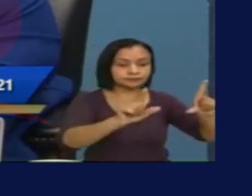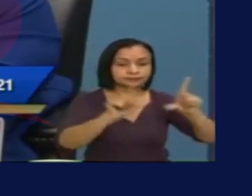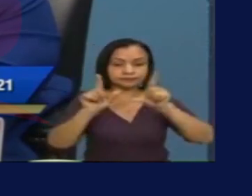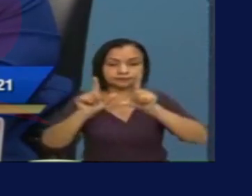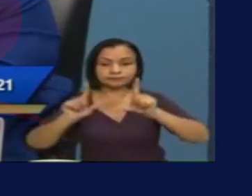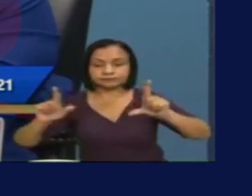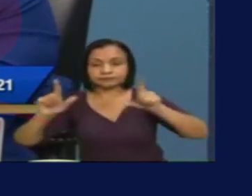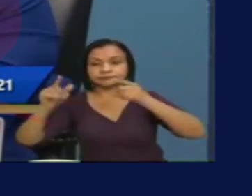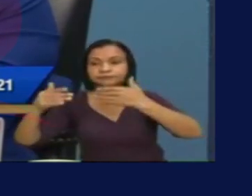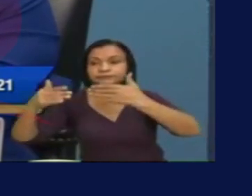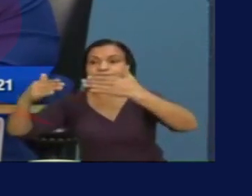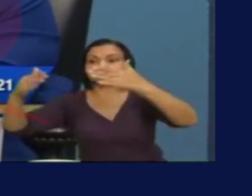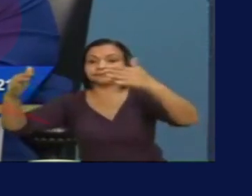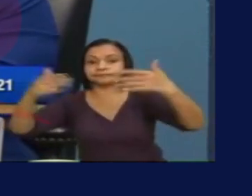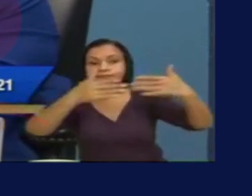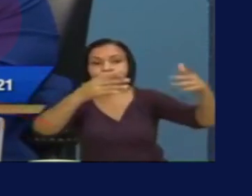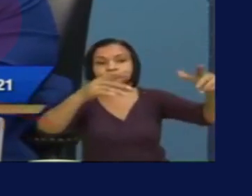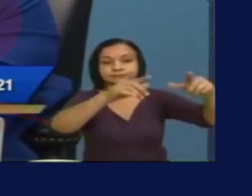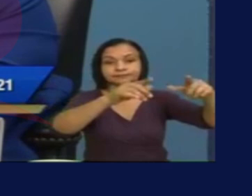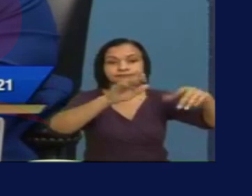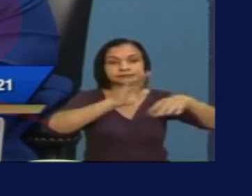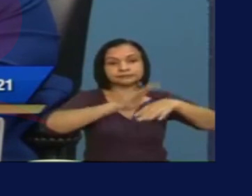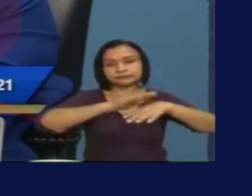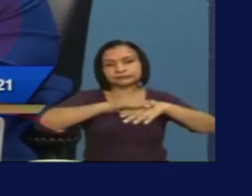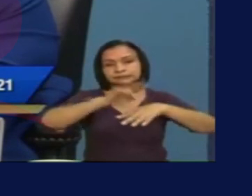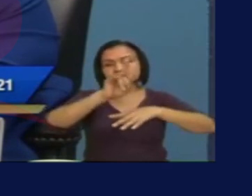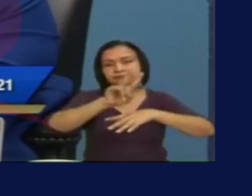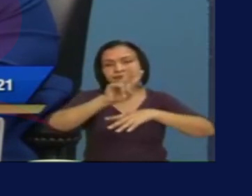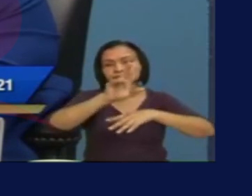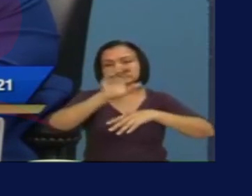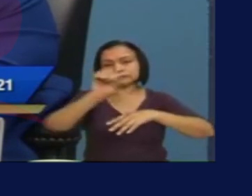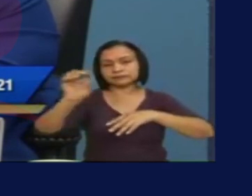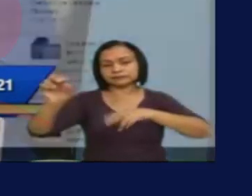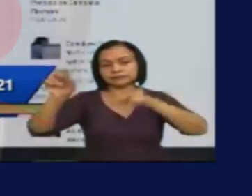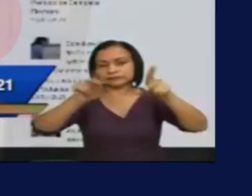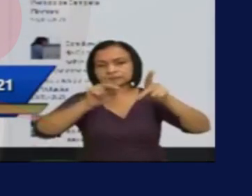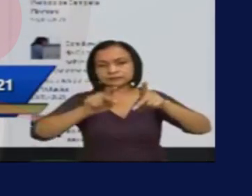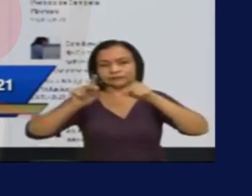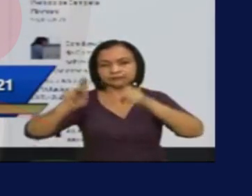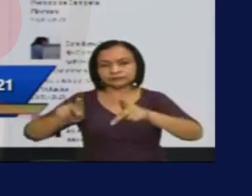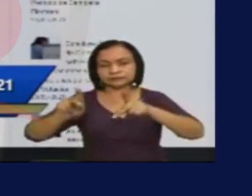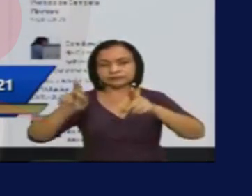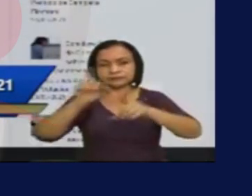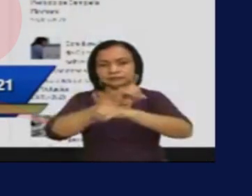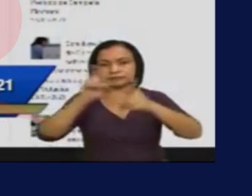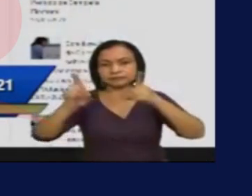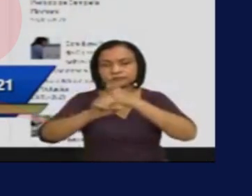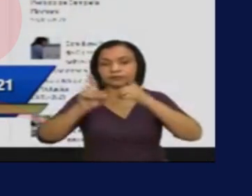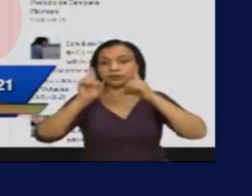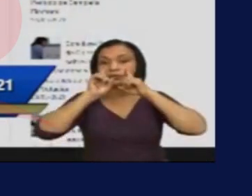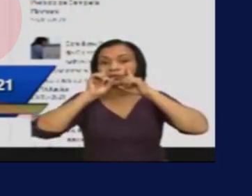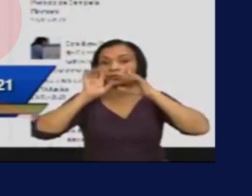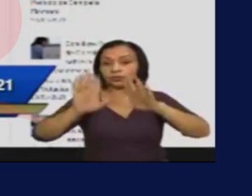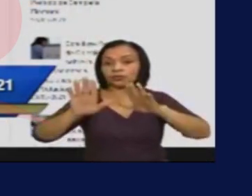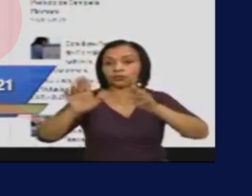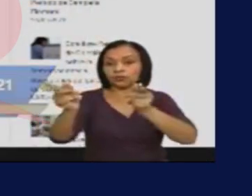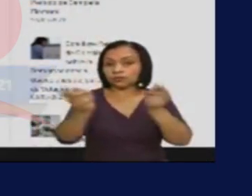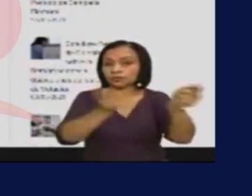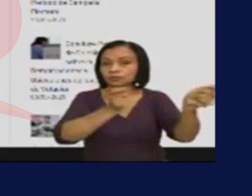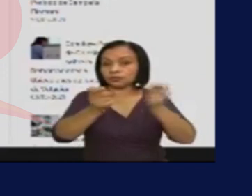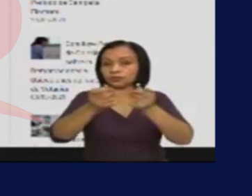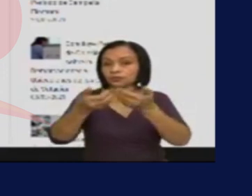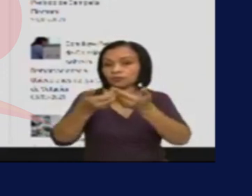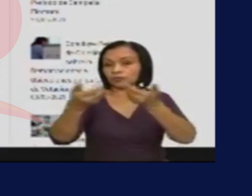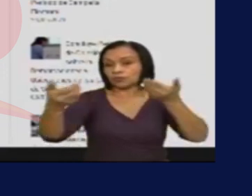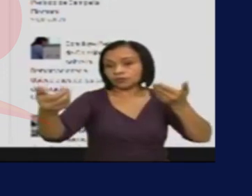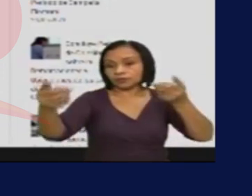abierta, con convocatoria no más de 200 personas, asegurando las medidas de prevención y control, siempre,